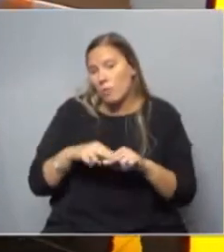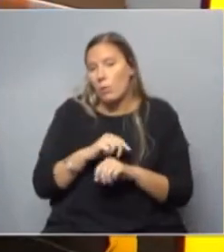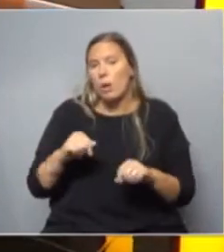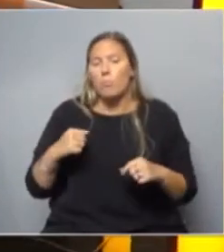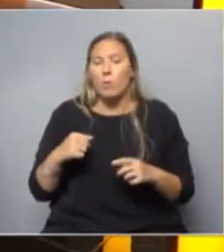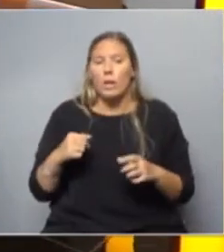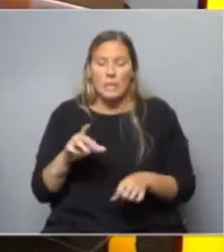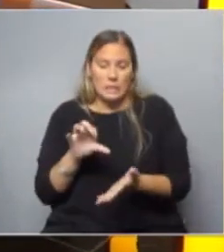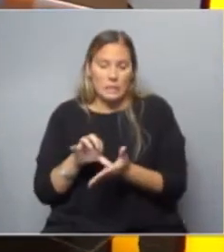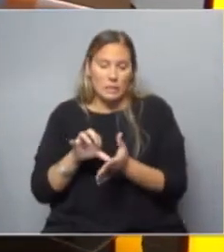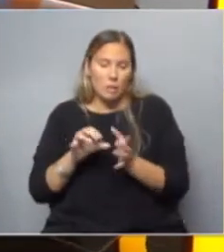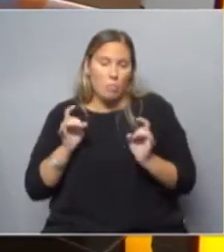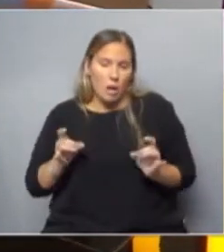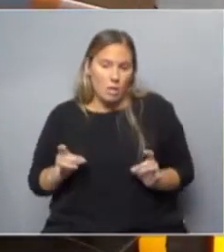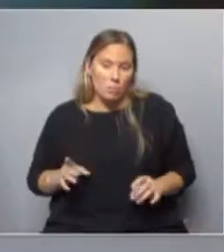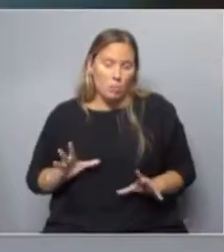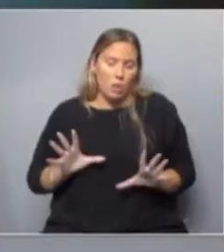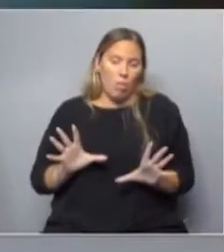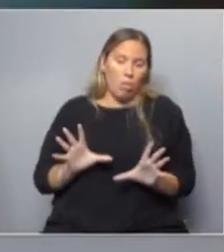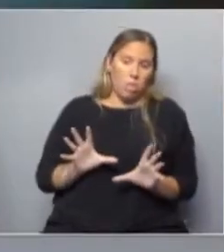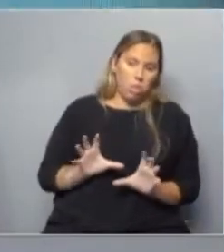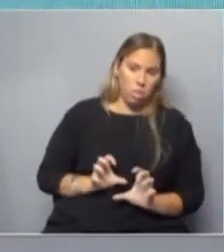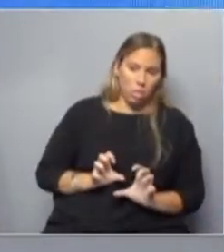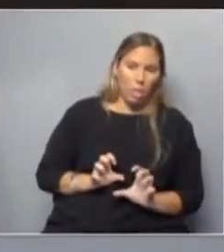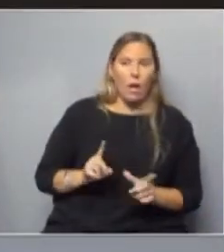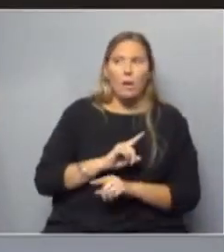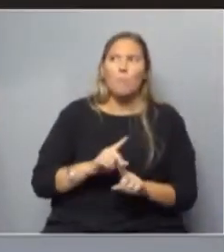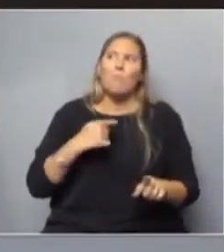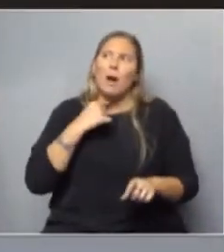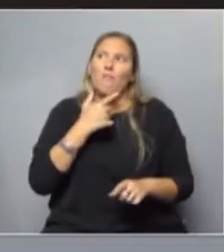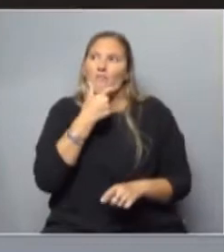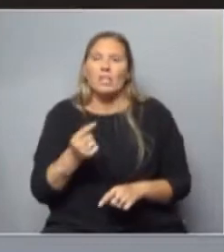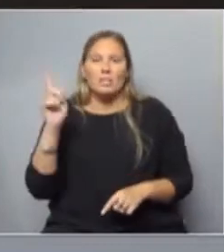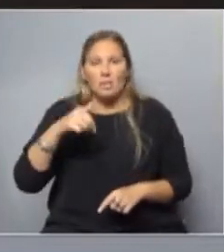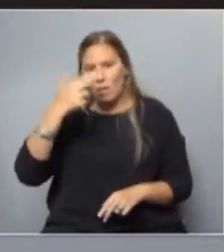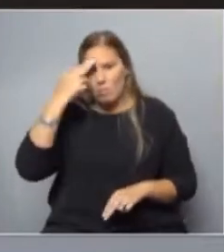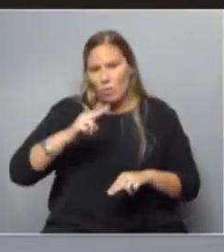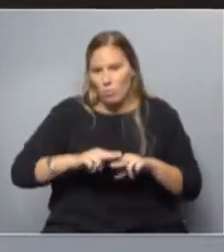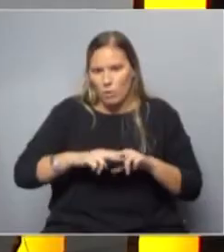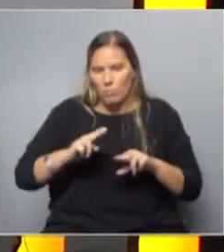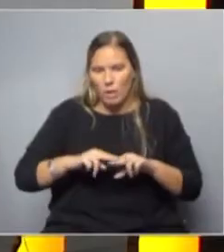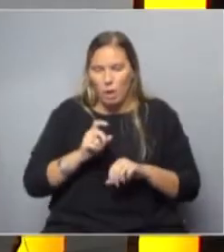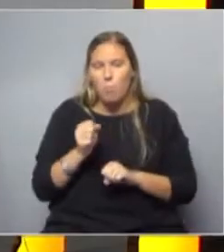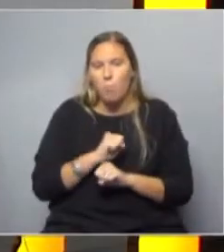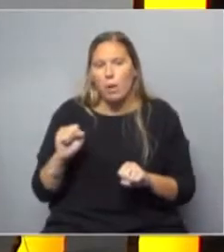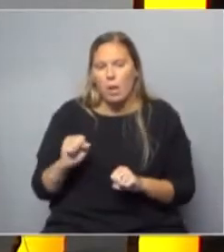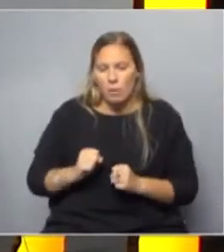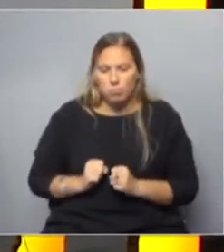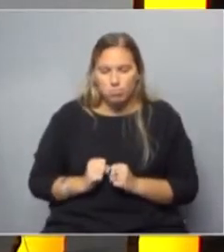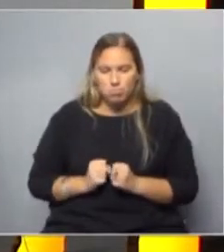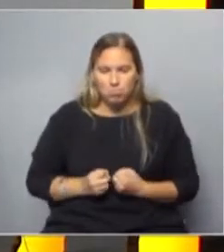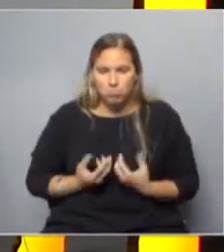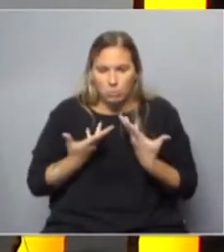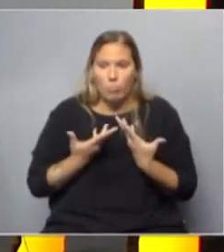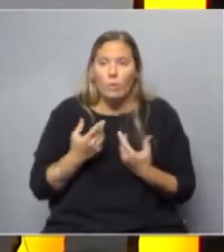nuestro sistema inmune van a hacer que seamos como un terreno fértil para que la bacteria se active, porque en